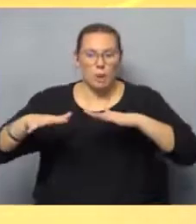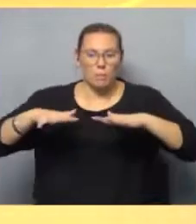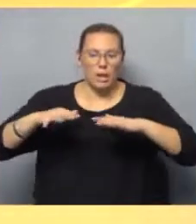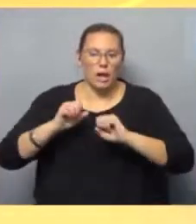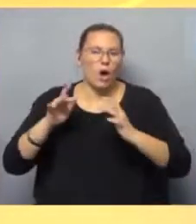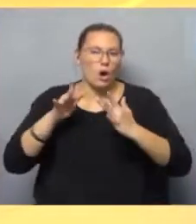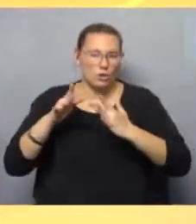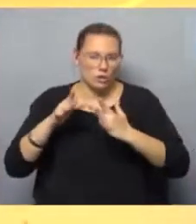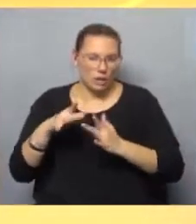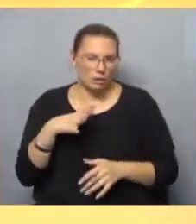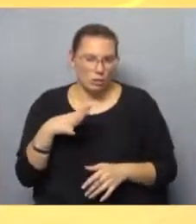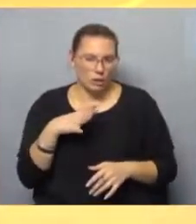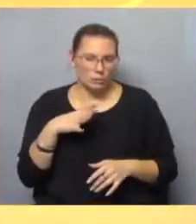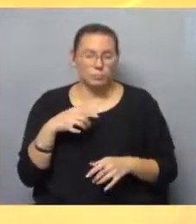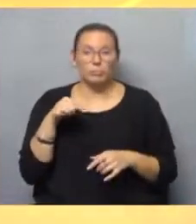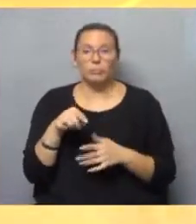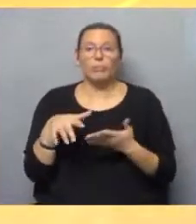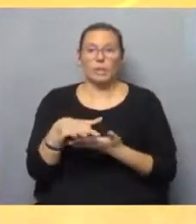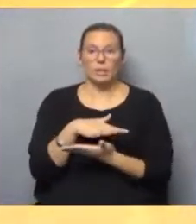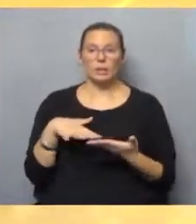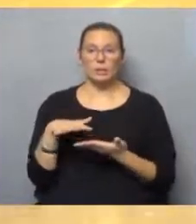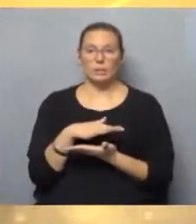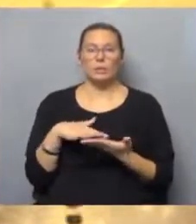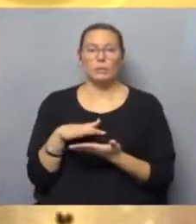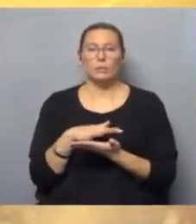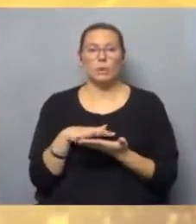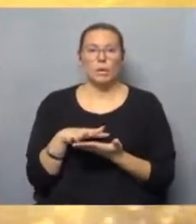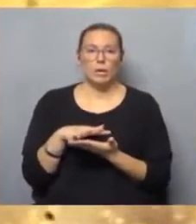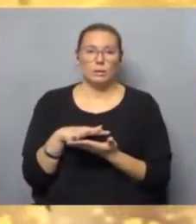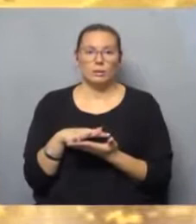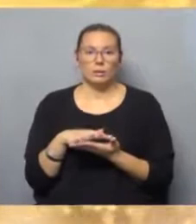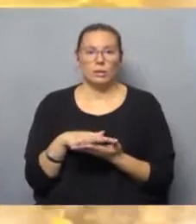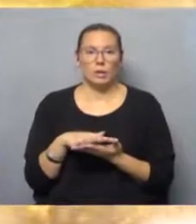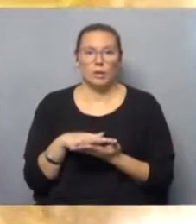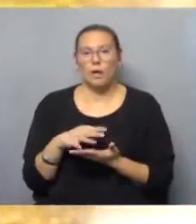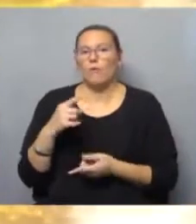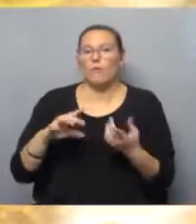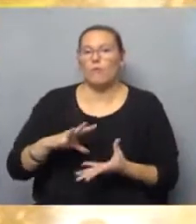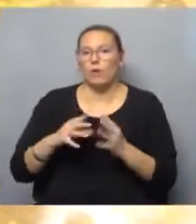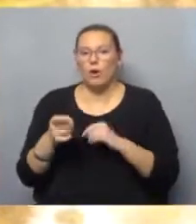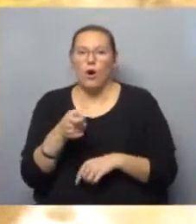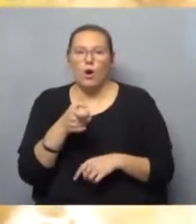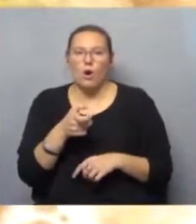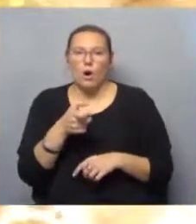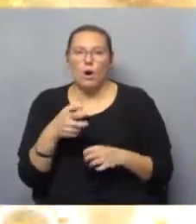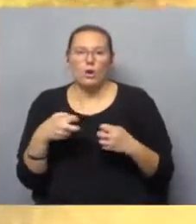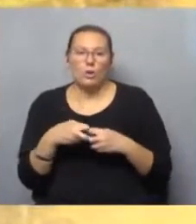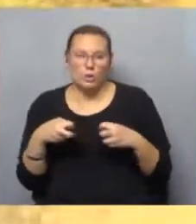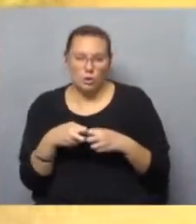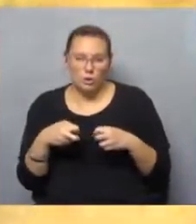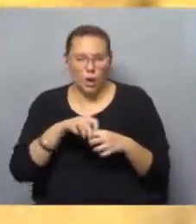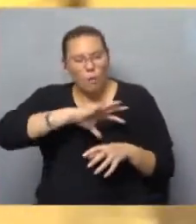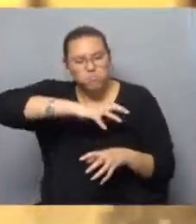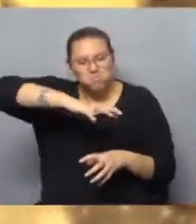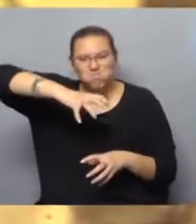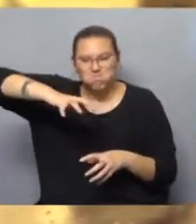bueno, a partir de esas situaciones se generan litologías o rocas específicas que